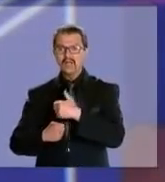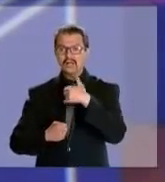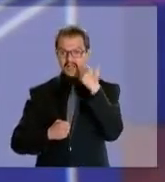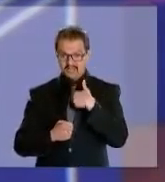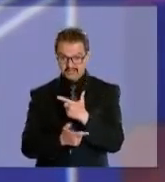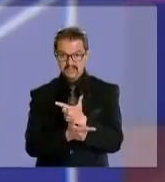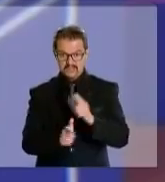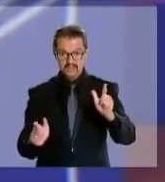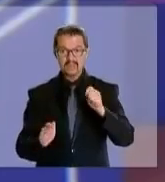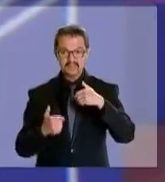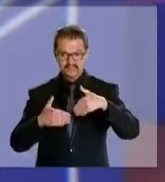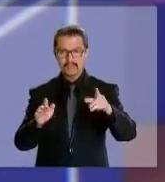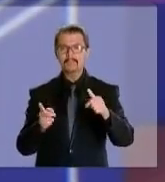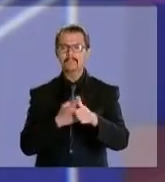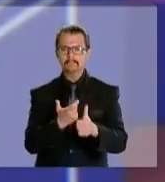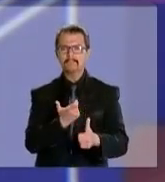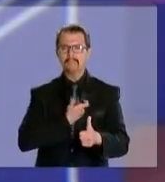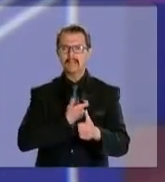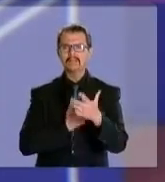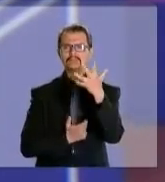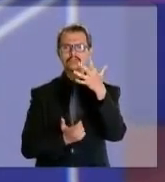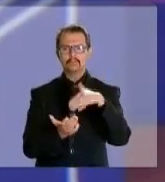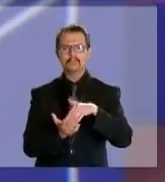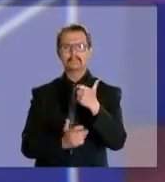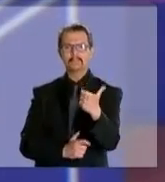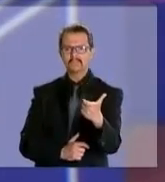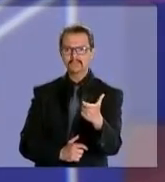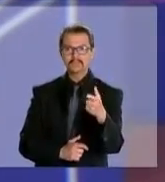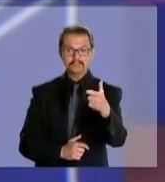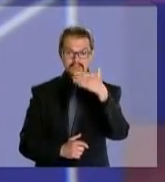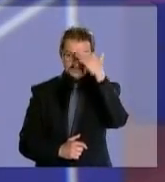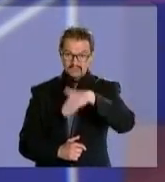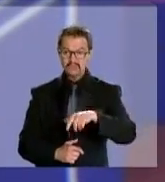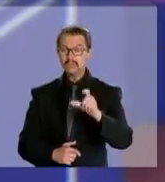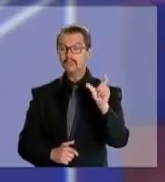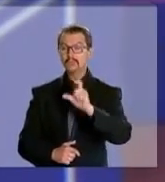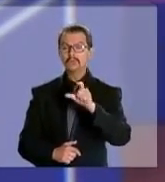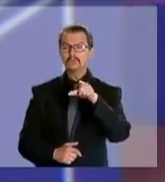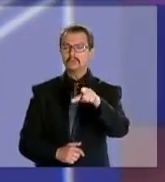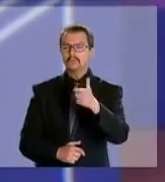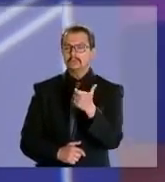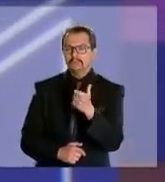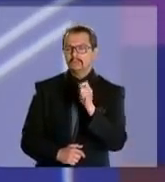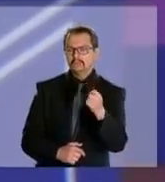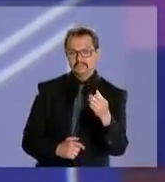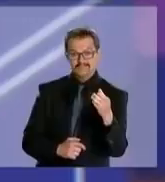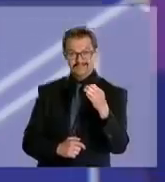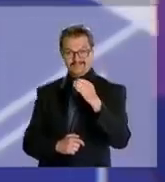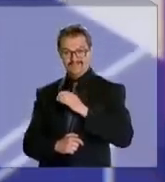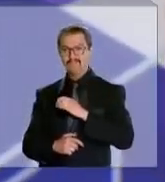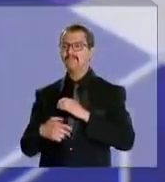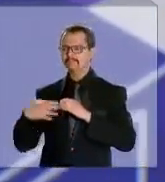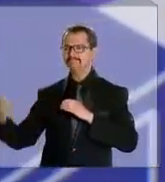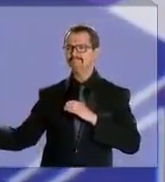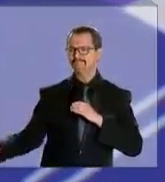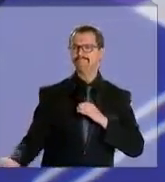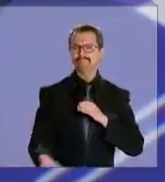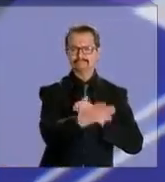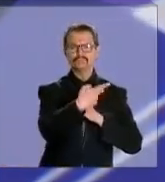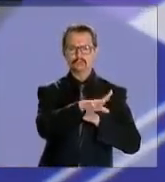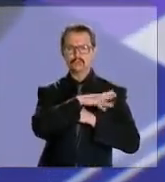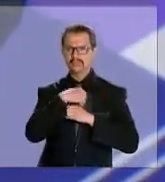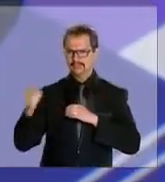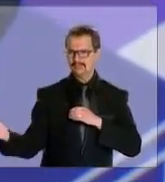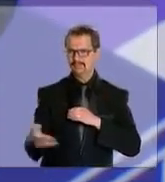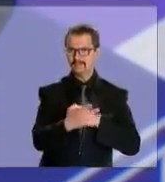así es que ya sabe cuando tenga esa cantidad me la entrega y entonces yo le entrego a su hija néstor a salgado va a